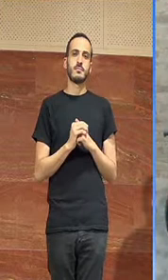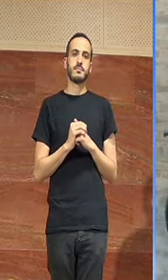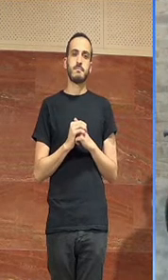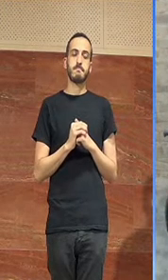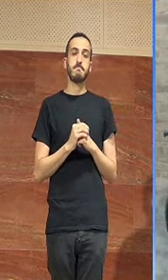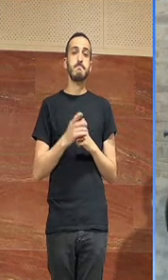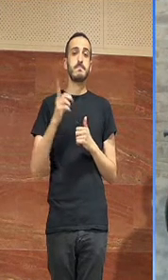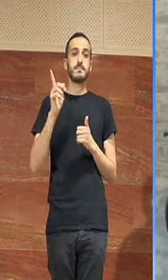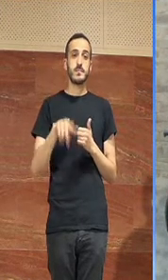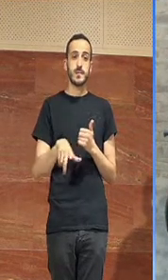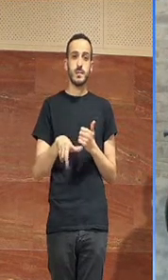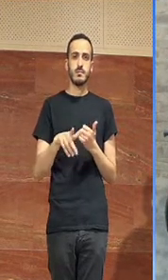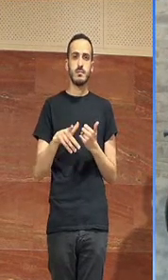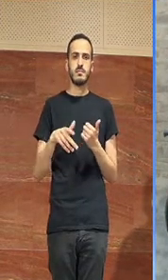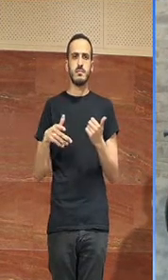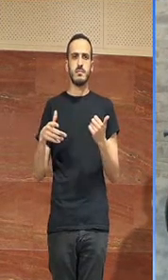Y, por supuesto, la discapacidad.